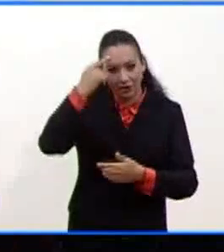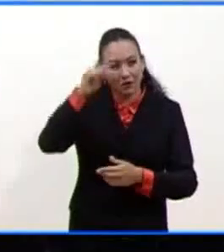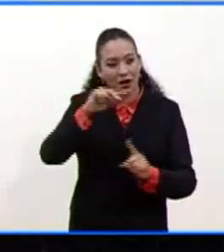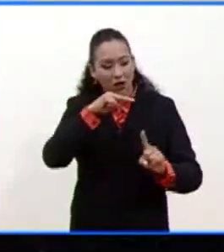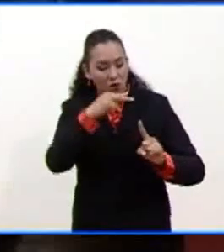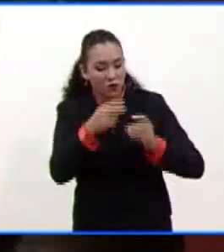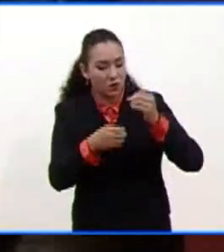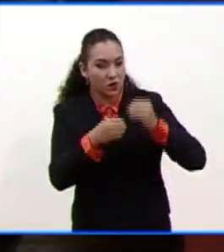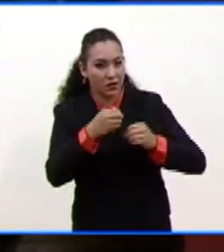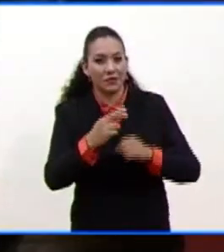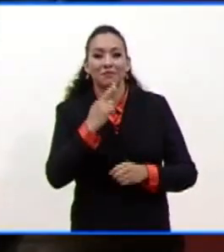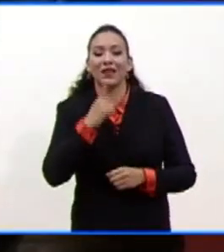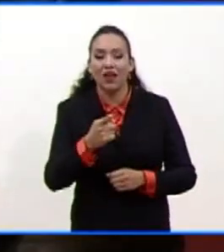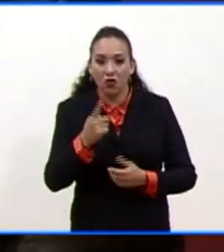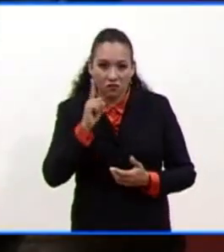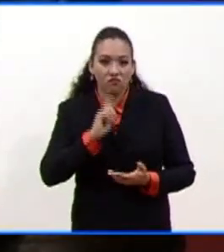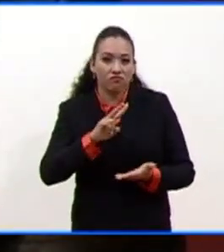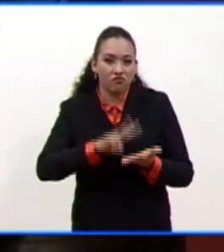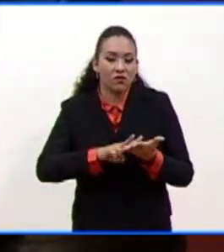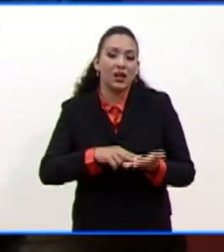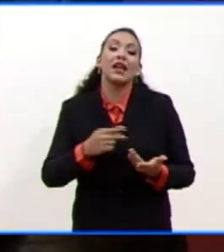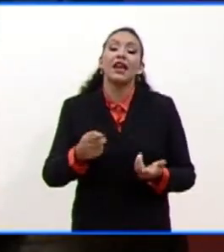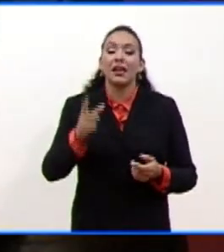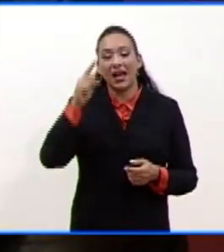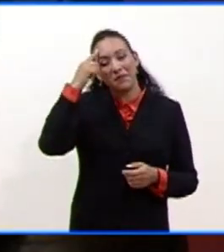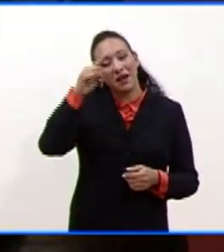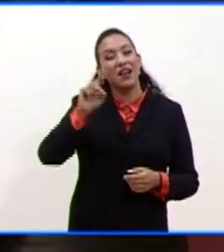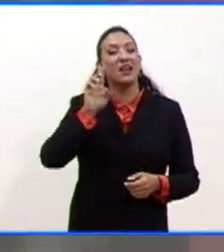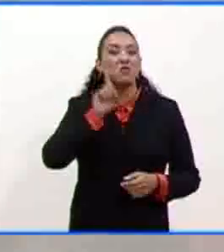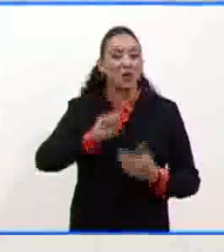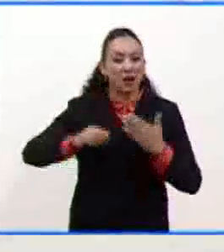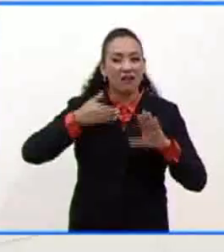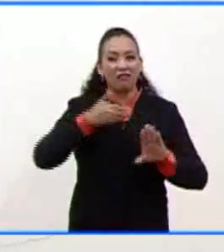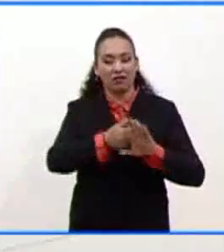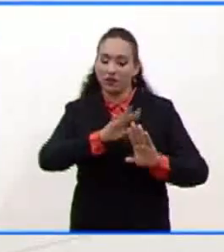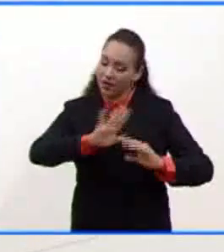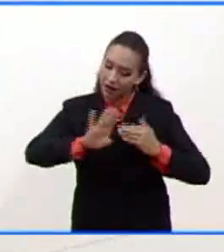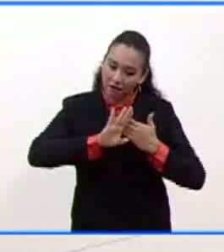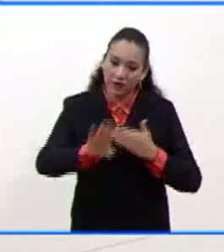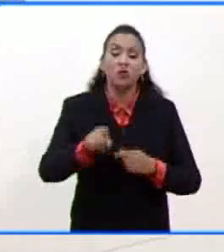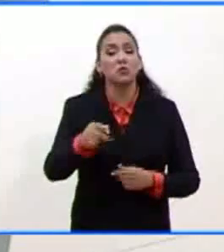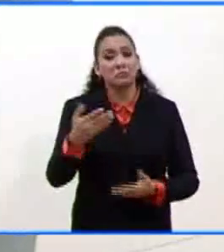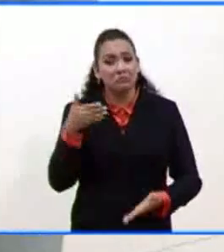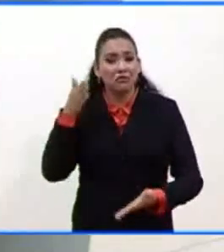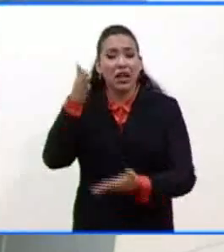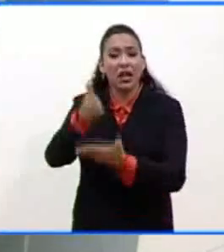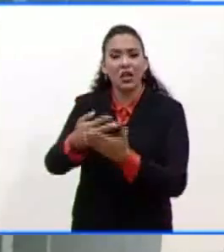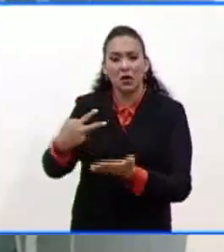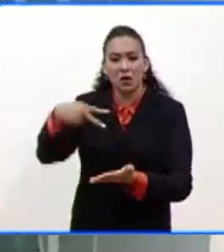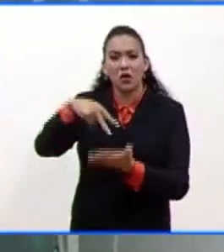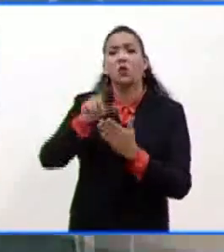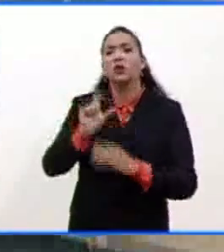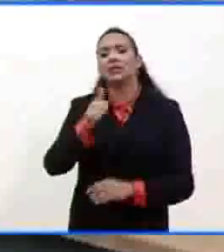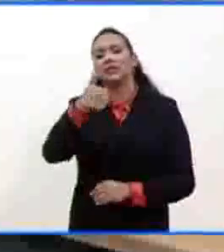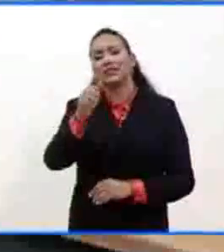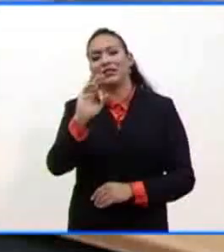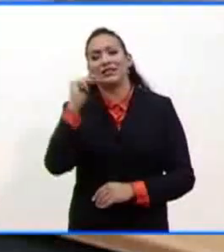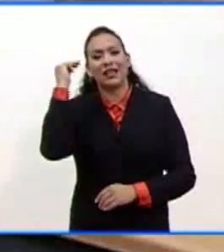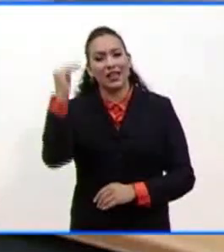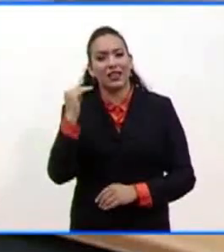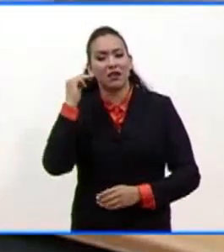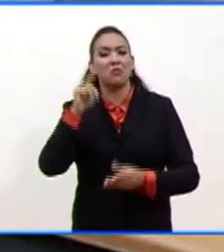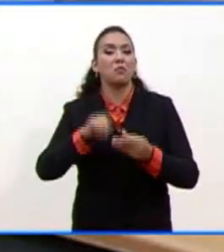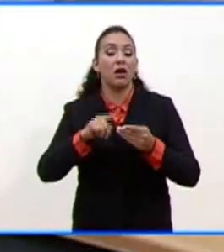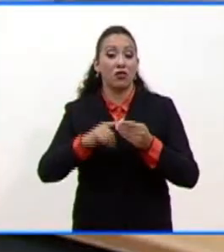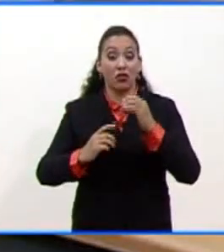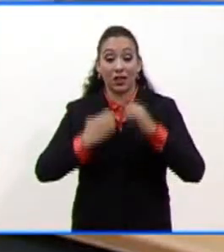perspectiva de género y erradicar la violencia contra las mujeres. Puede asistir de manera presencial este 6 de marzo en la sede